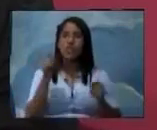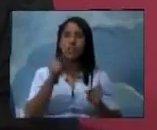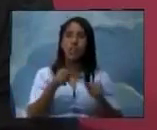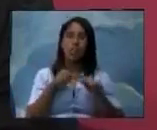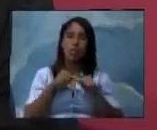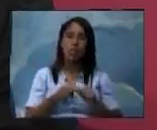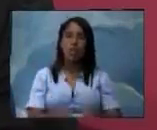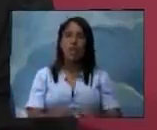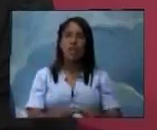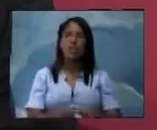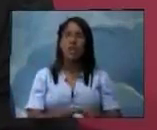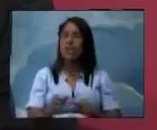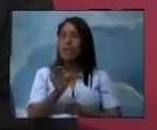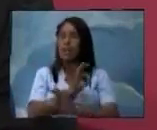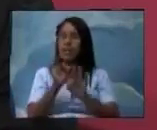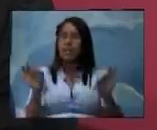quedara